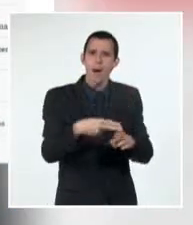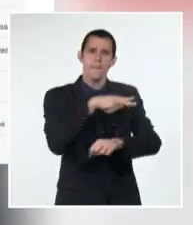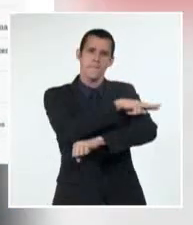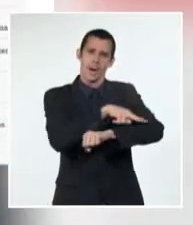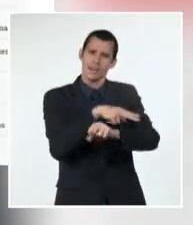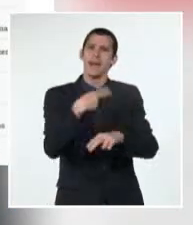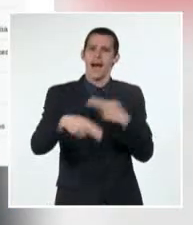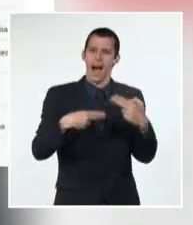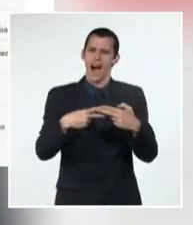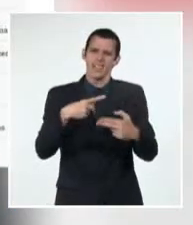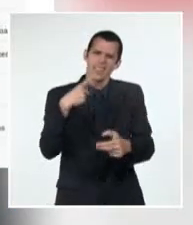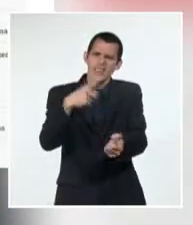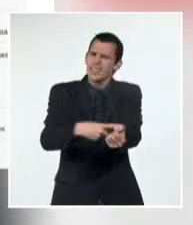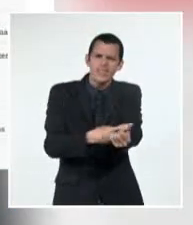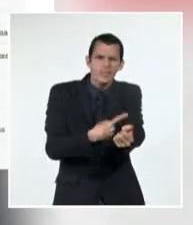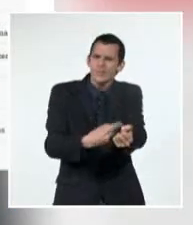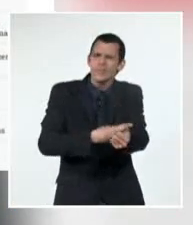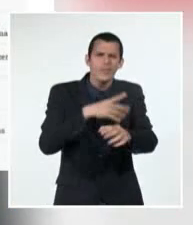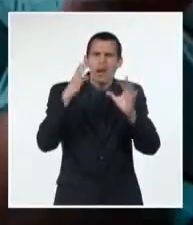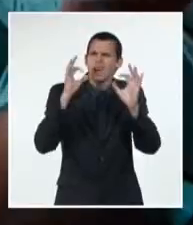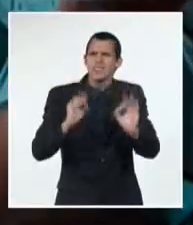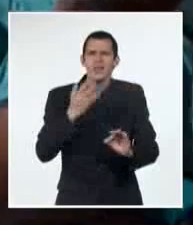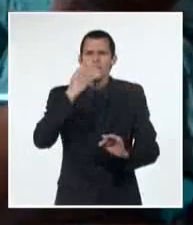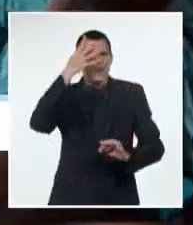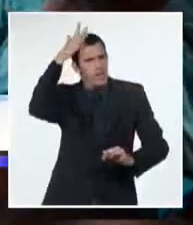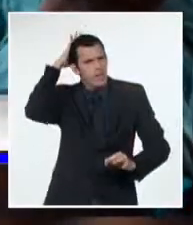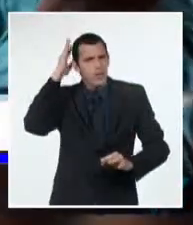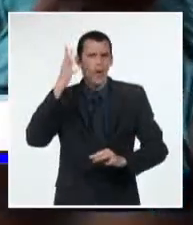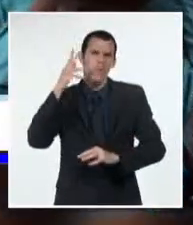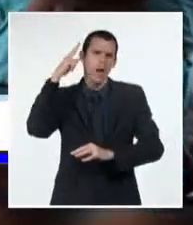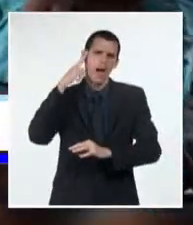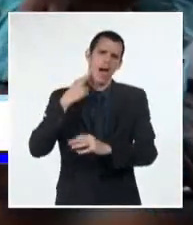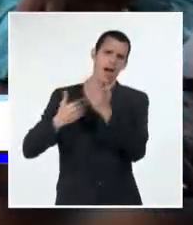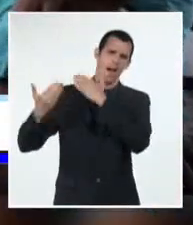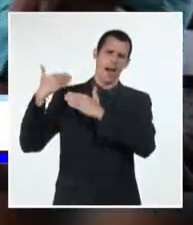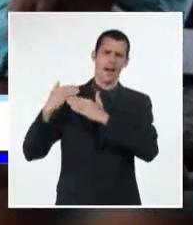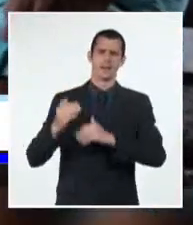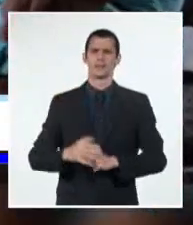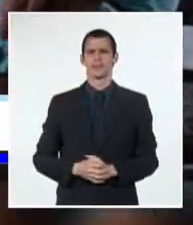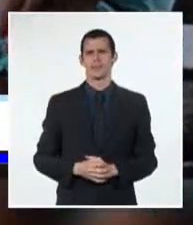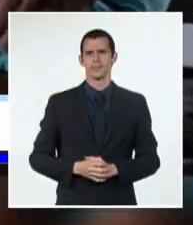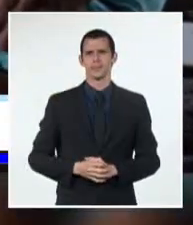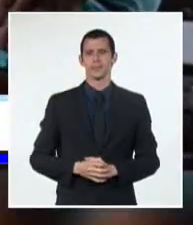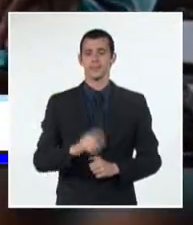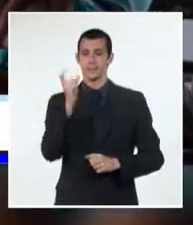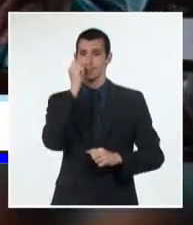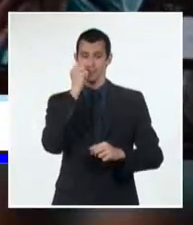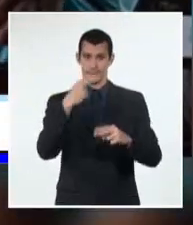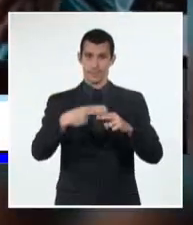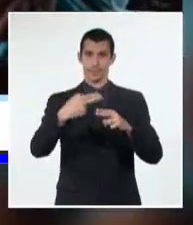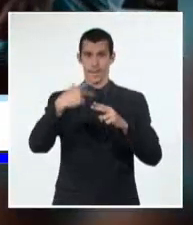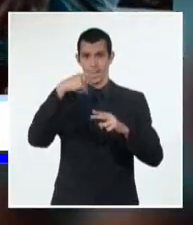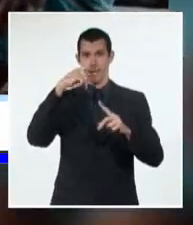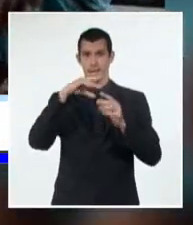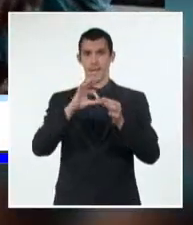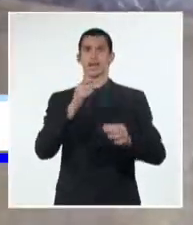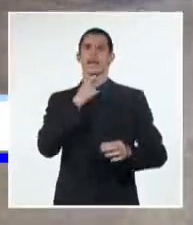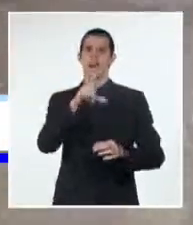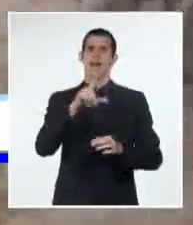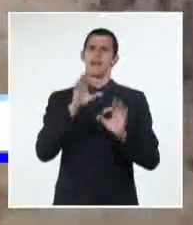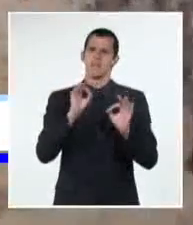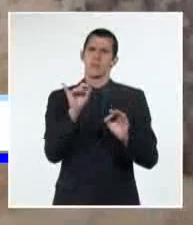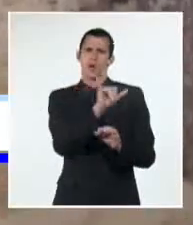en Latinoamérica, según indicó la Agencia Cubana de Noticias. El máster en ciencias Ángel Michel Aliaga, especialista en política del